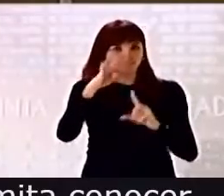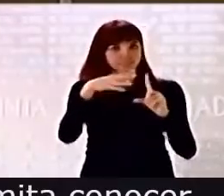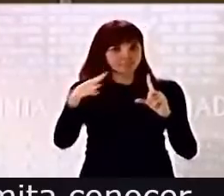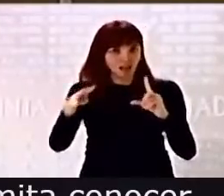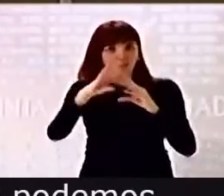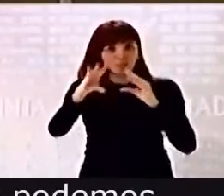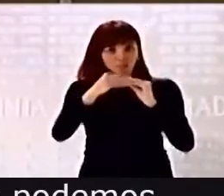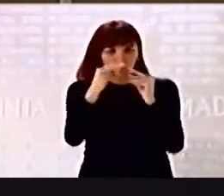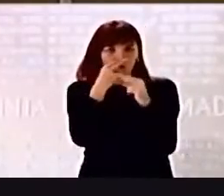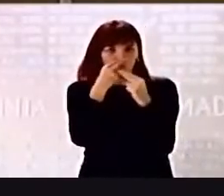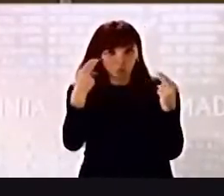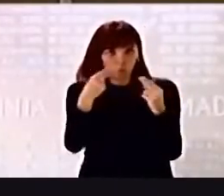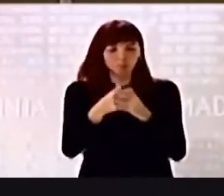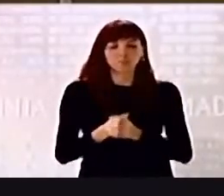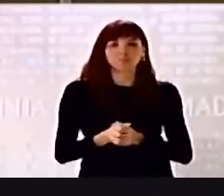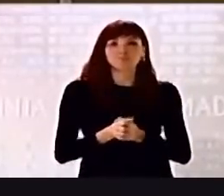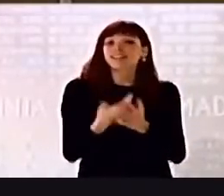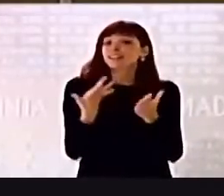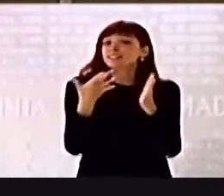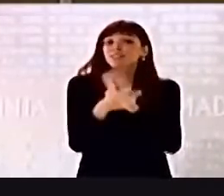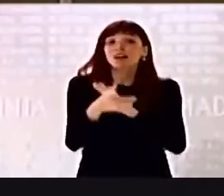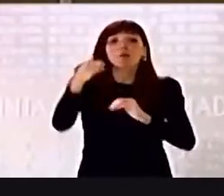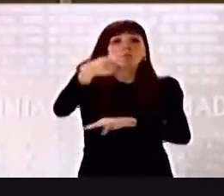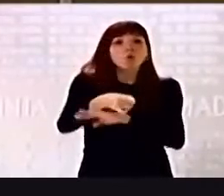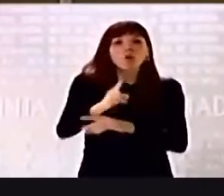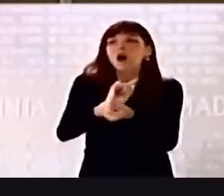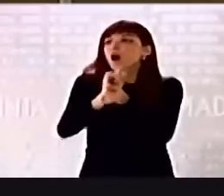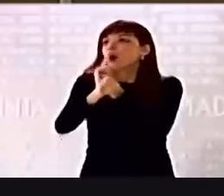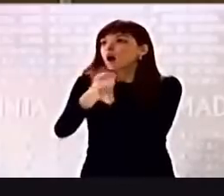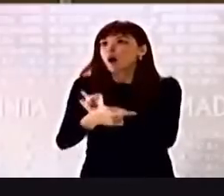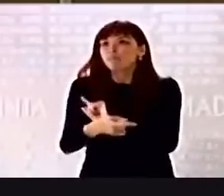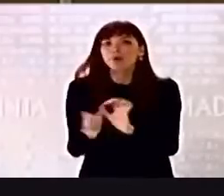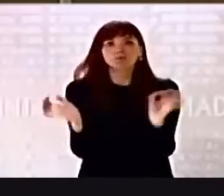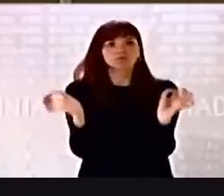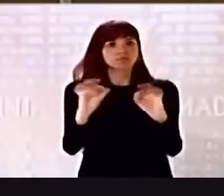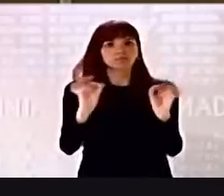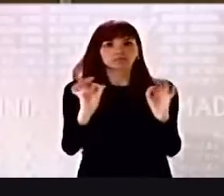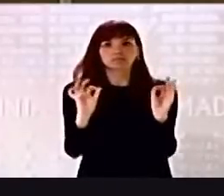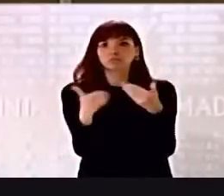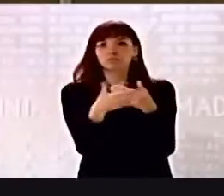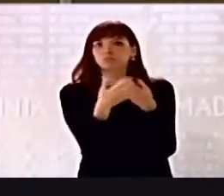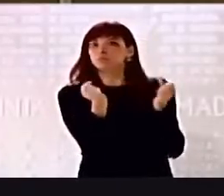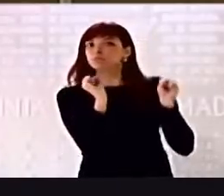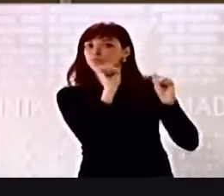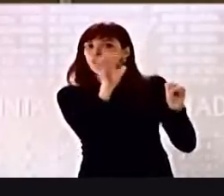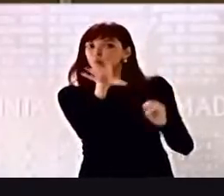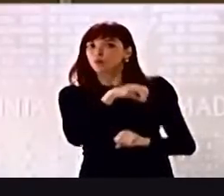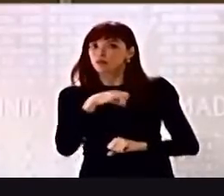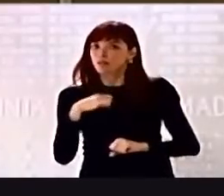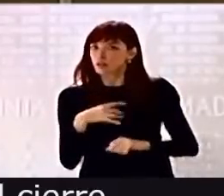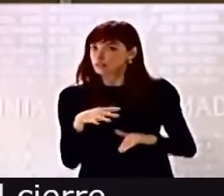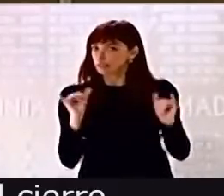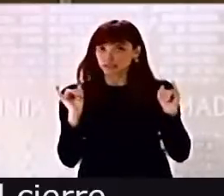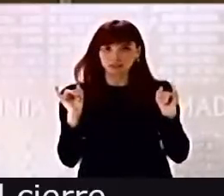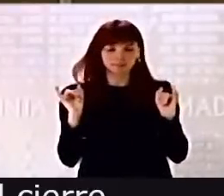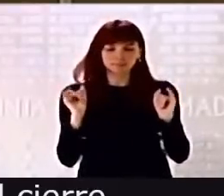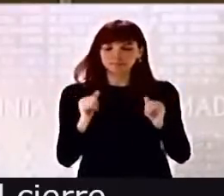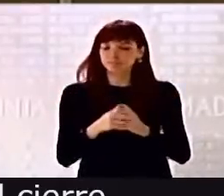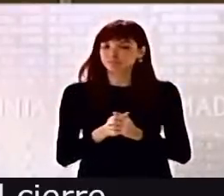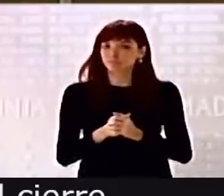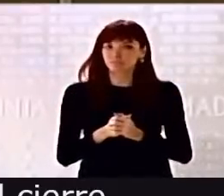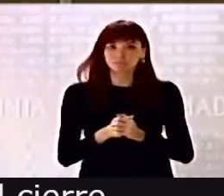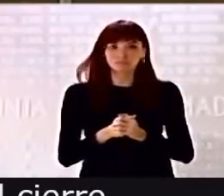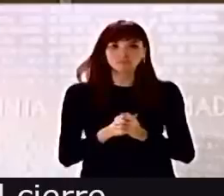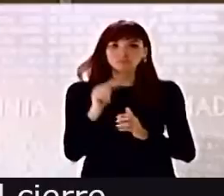Quiero decirle que esto no conlleva ningún cambio en el cierre perimetral de la comunidad autónoma, no